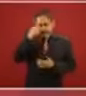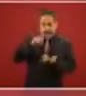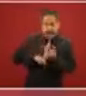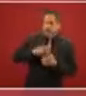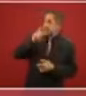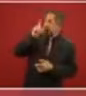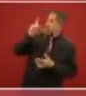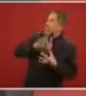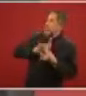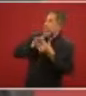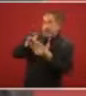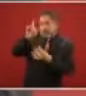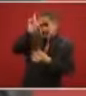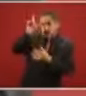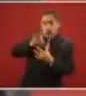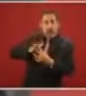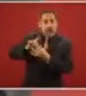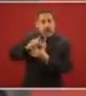espiritual, los valores.